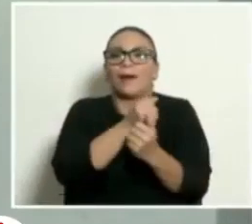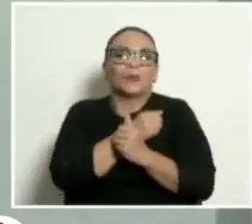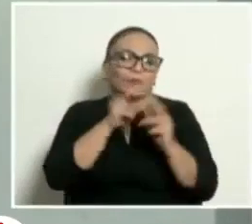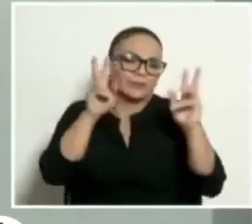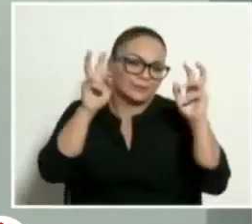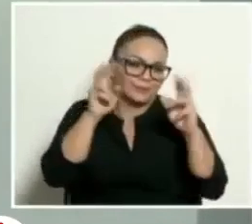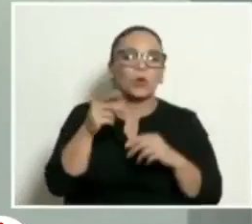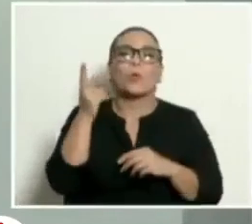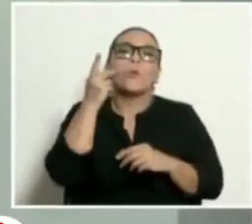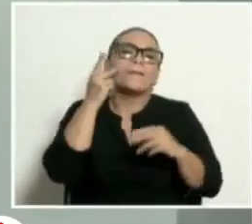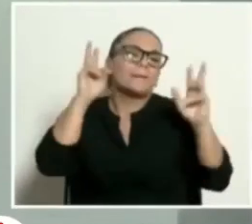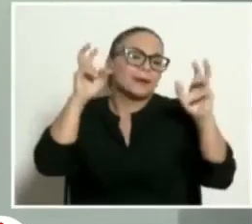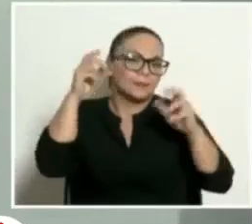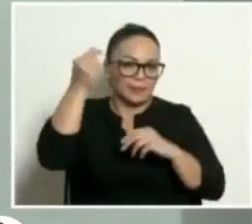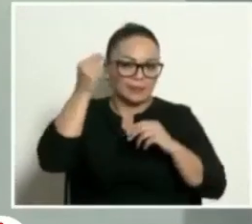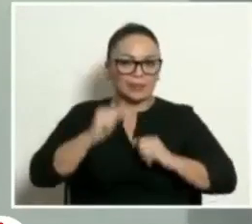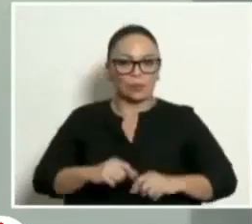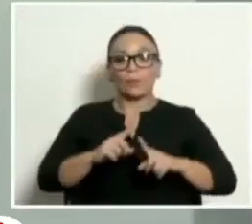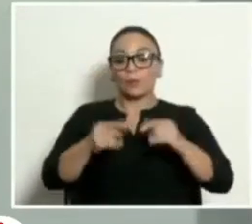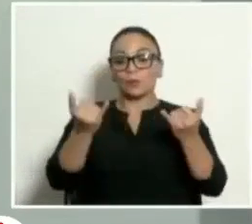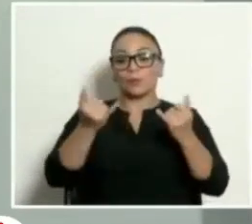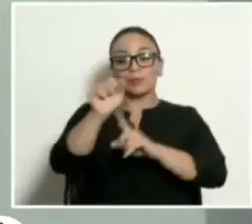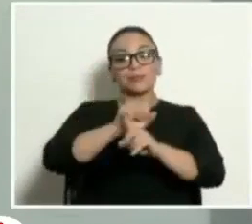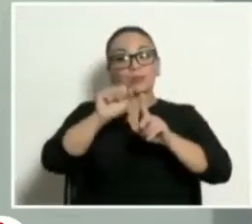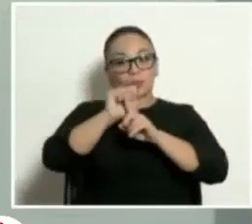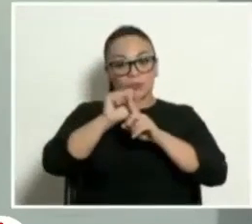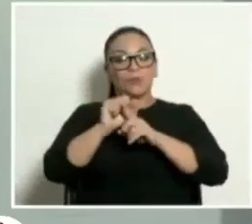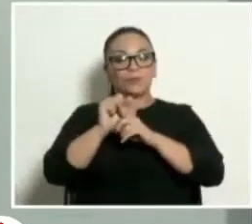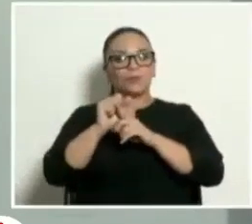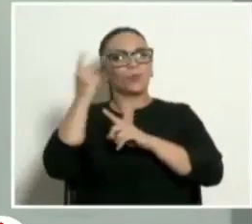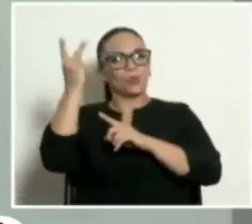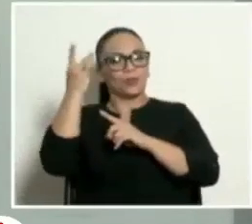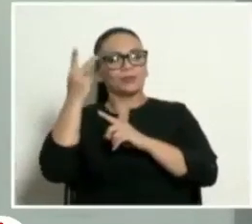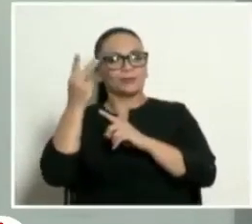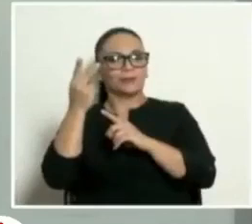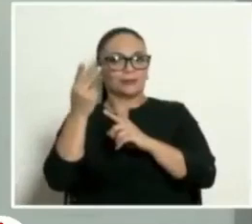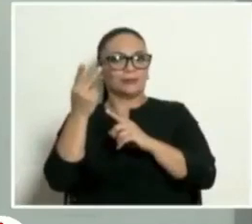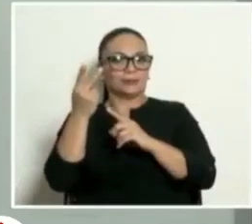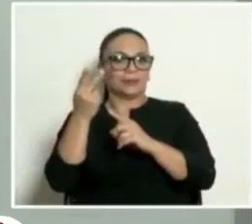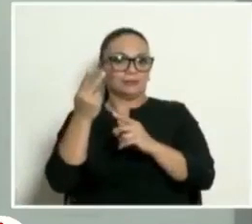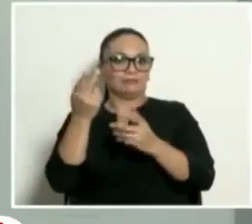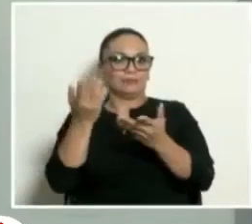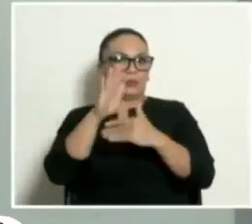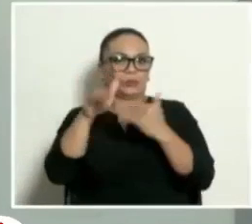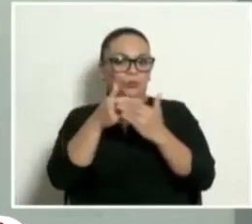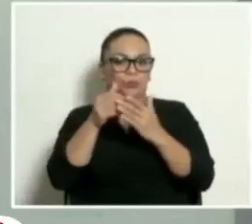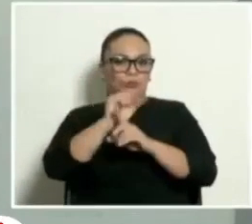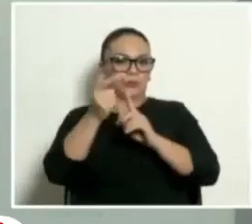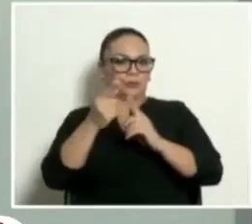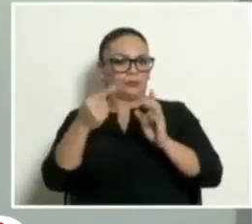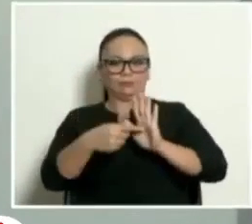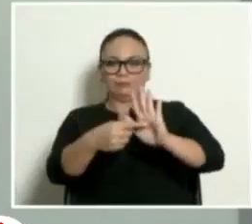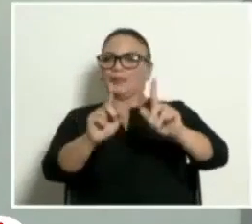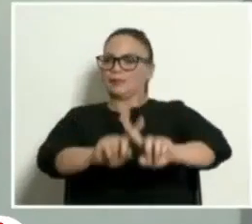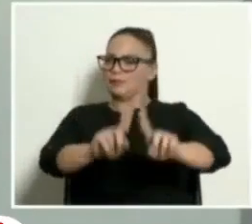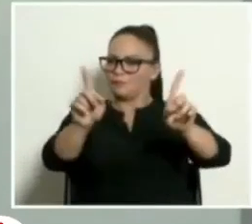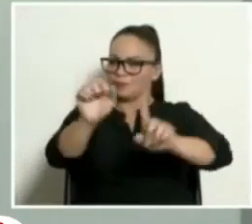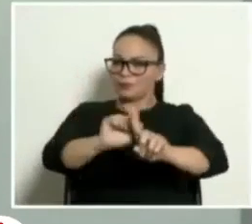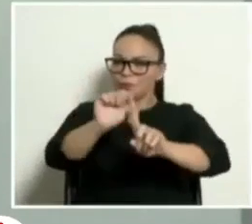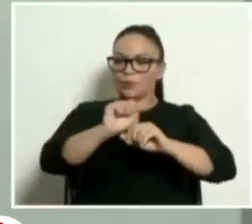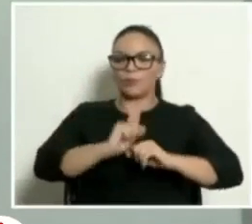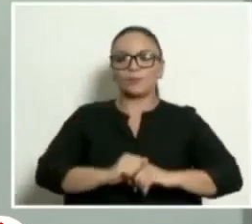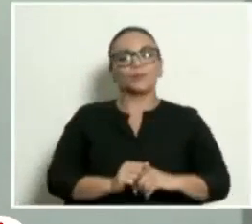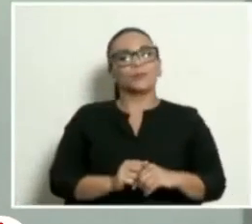Estado. La actual coyuntura política y económica mundial dibuja un diseño de Estado muy diferente. En nuestro caso, señor presidente,